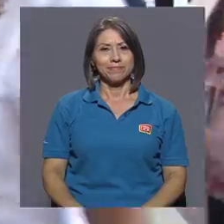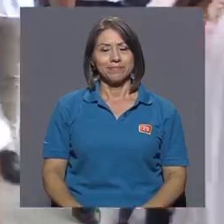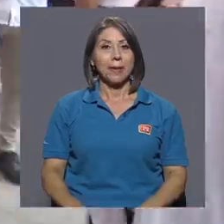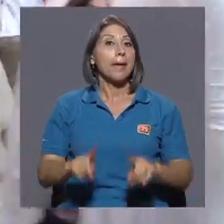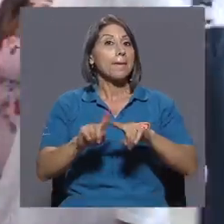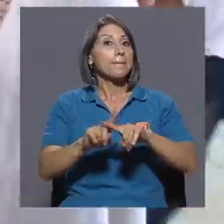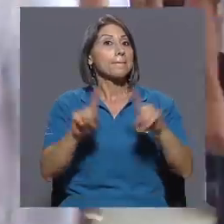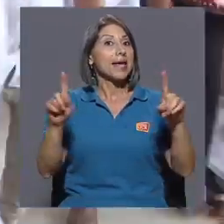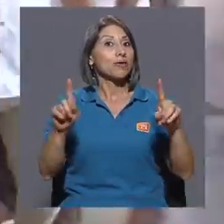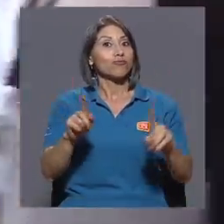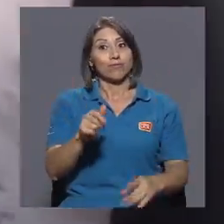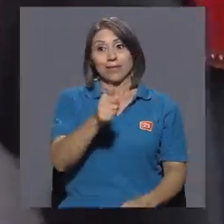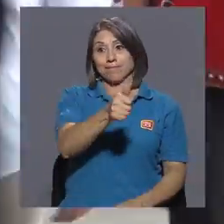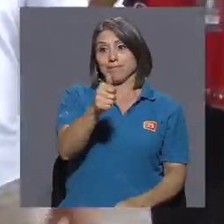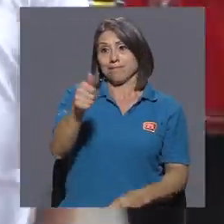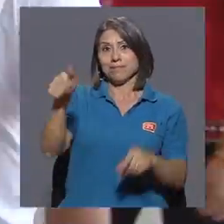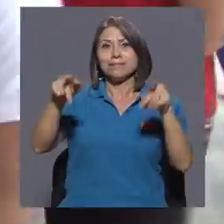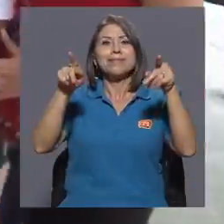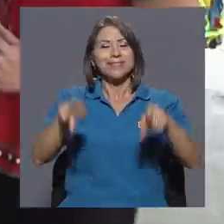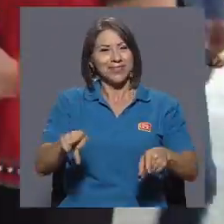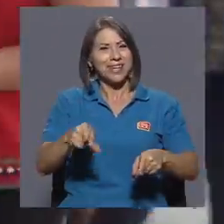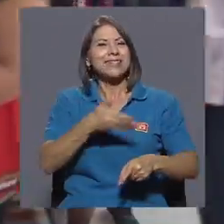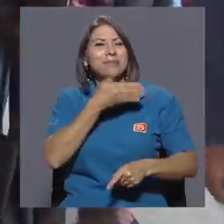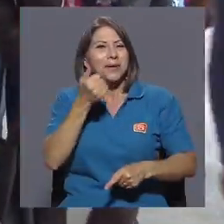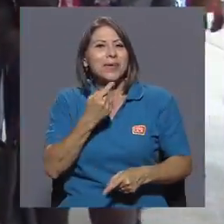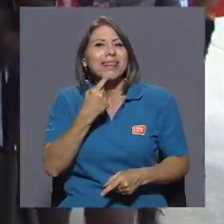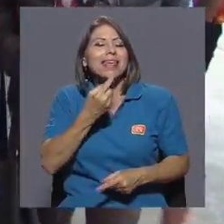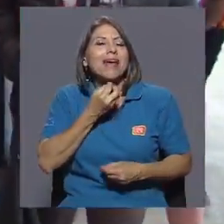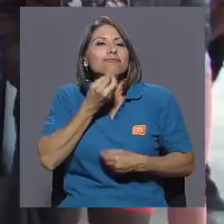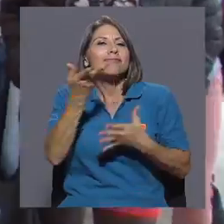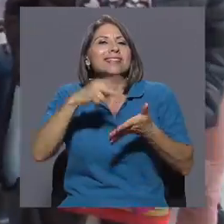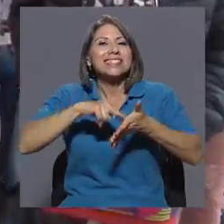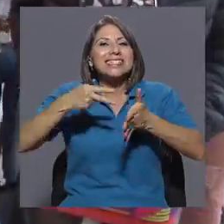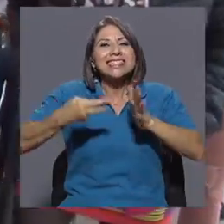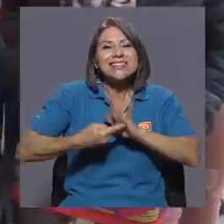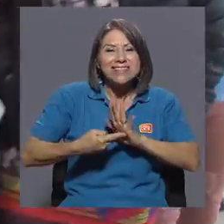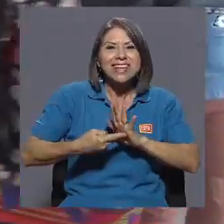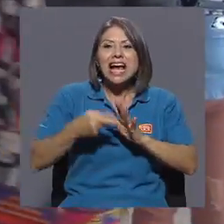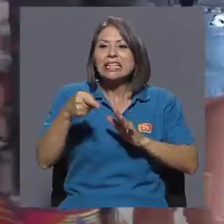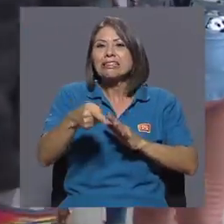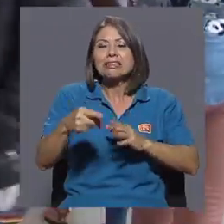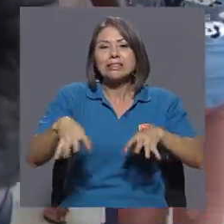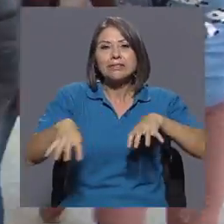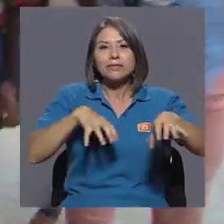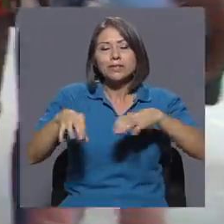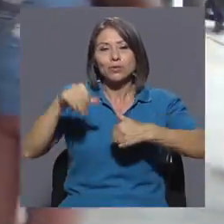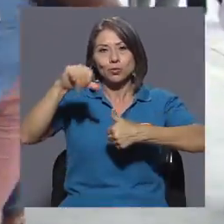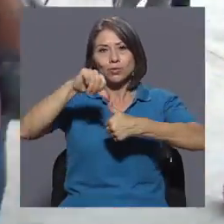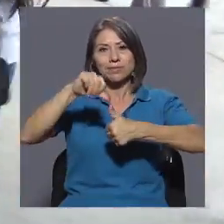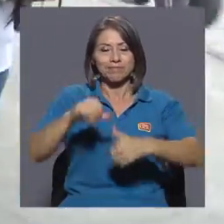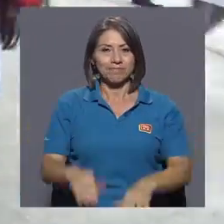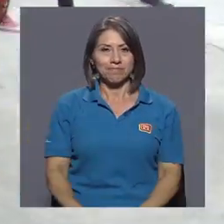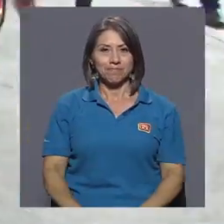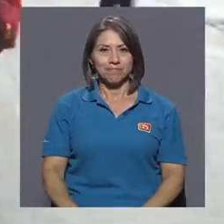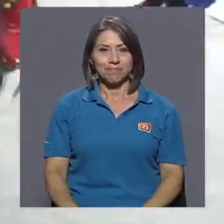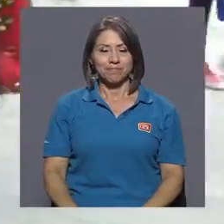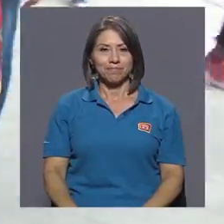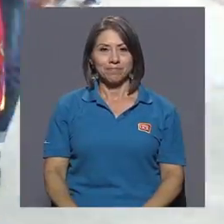Pero dejemos que sean sus protagonistas quienes nos digan todo lo que significa e implica este evento centroamericano.